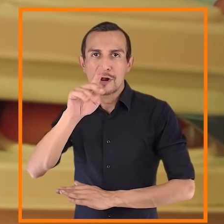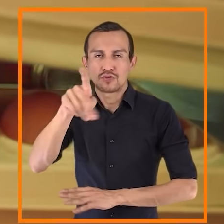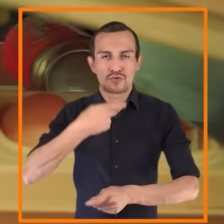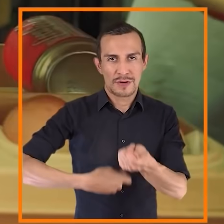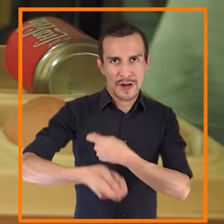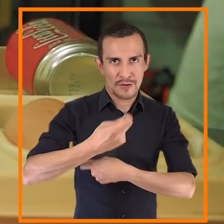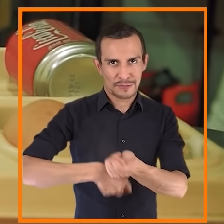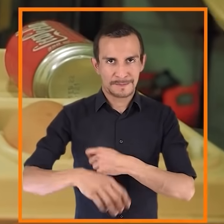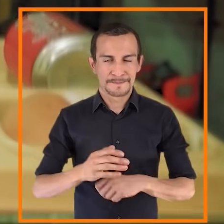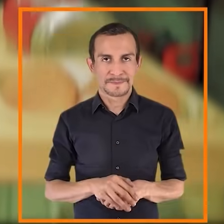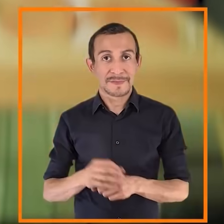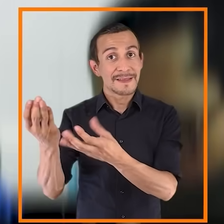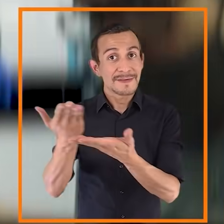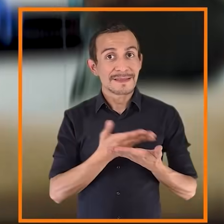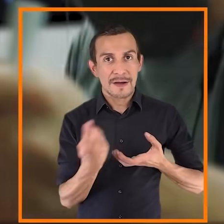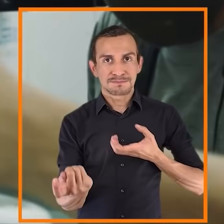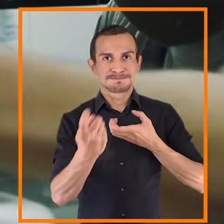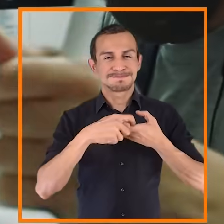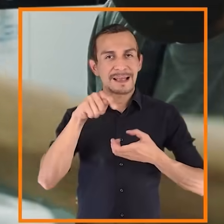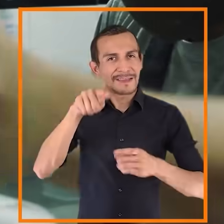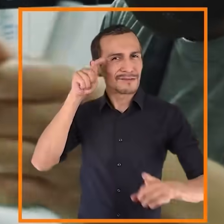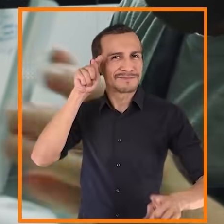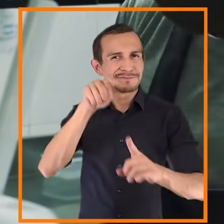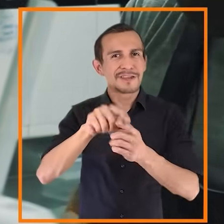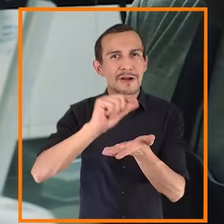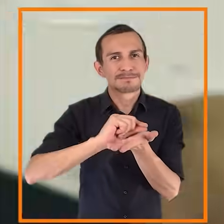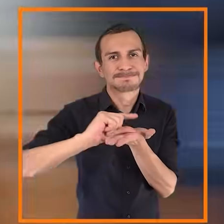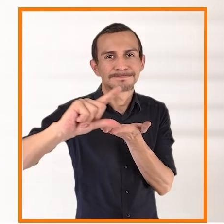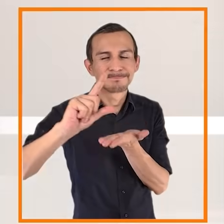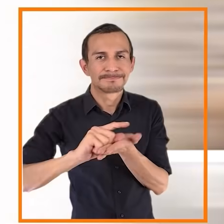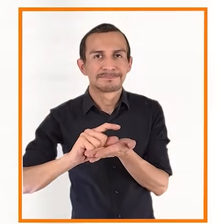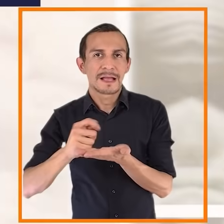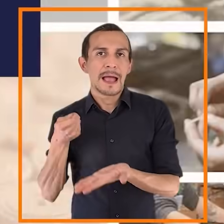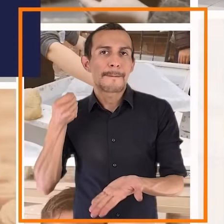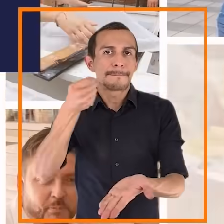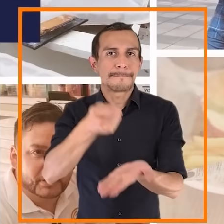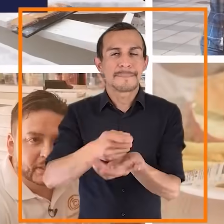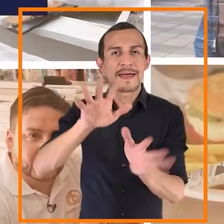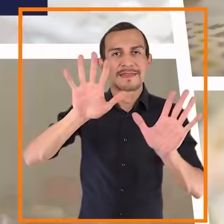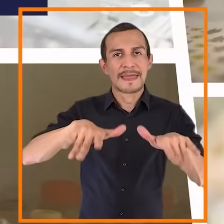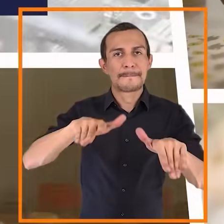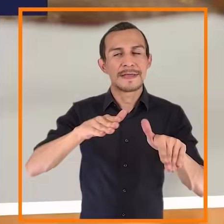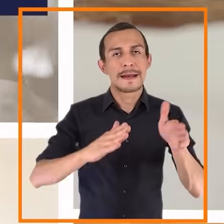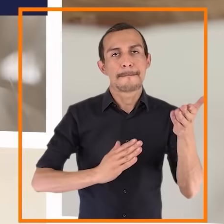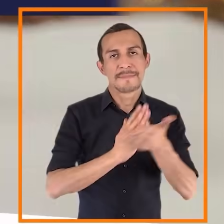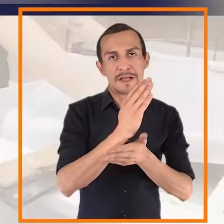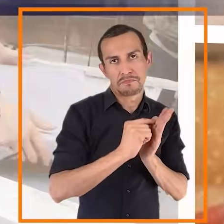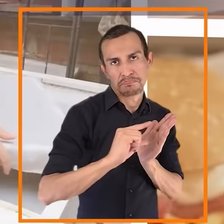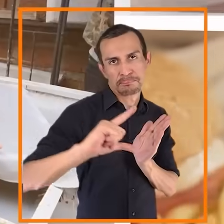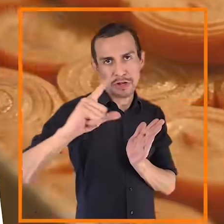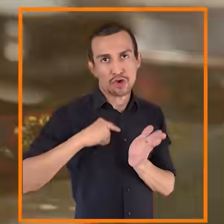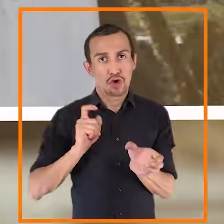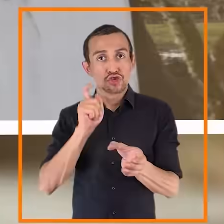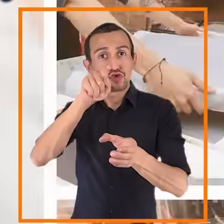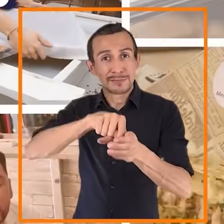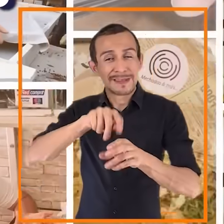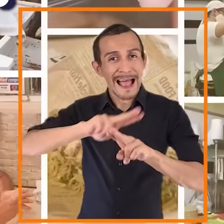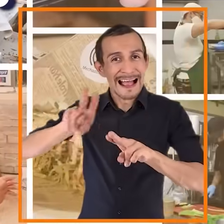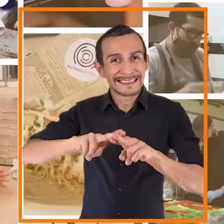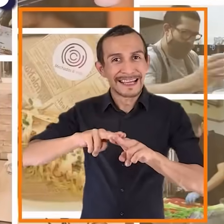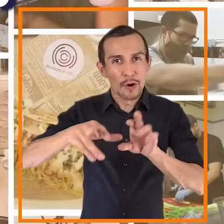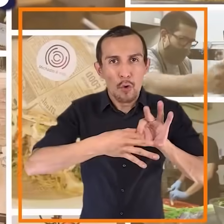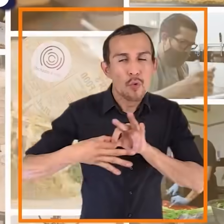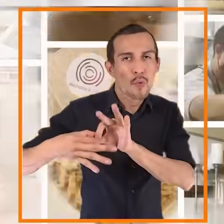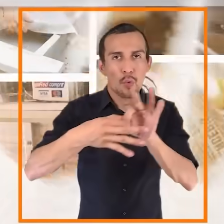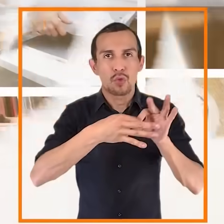mejorar su negocio. Te invitamos a sumarte a la causa de los emprendedores, prestando desde 10 mil pesos. ¡Súmate!